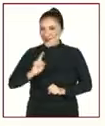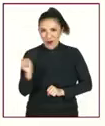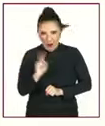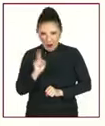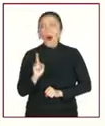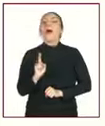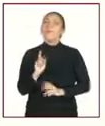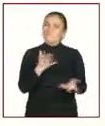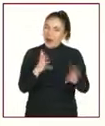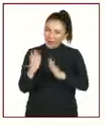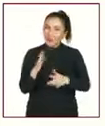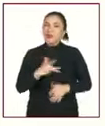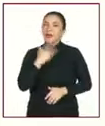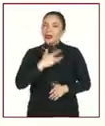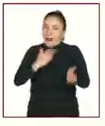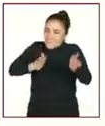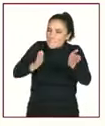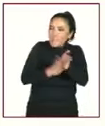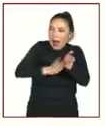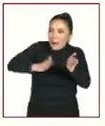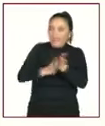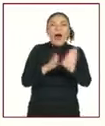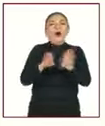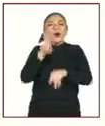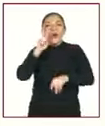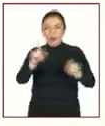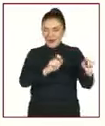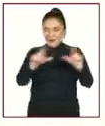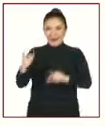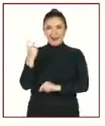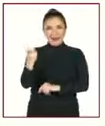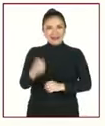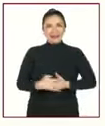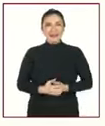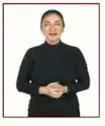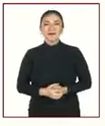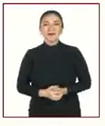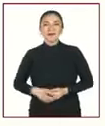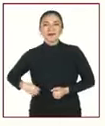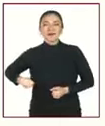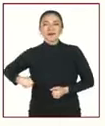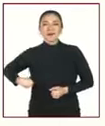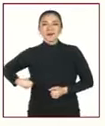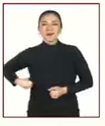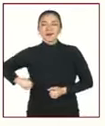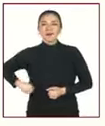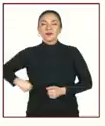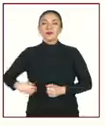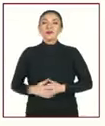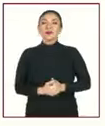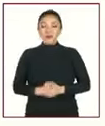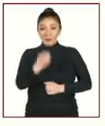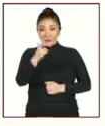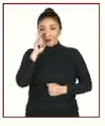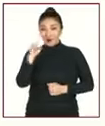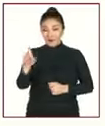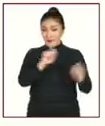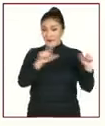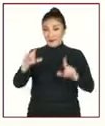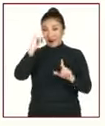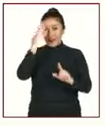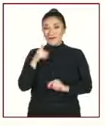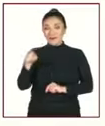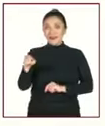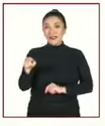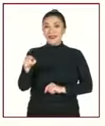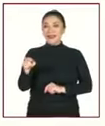tratar de... ¿Qué es lo que estamos viendo ahorita en pantalla, no? Así es. Entonces, como vemos en la imagen,